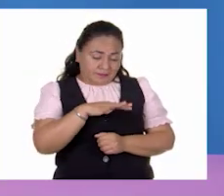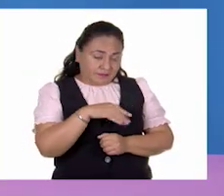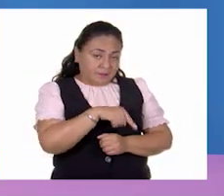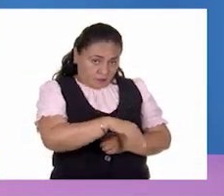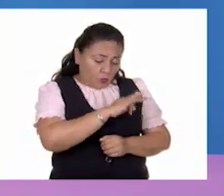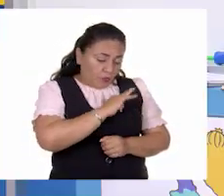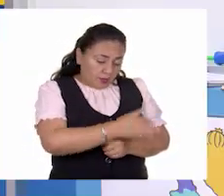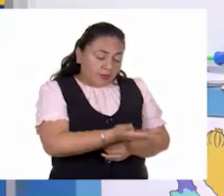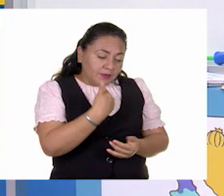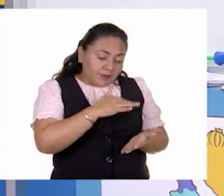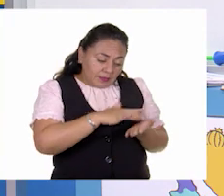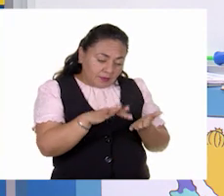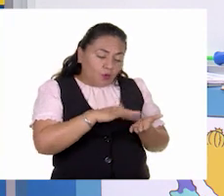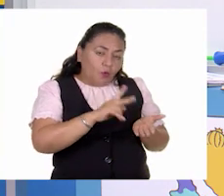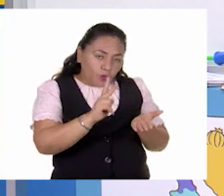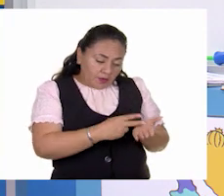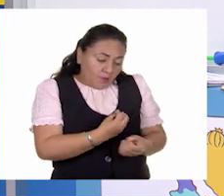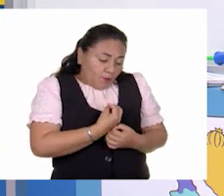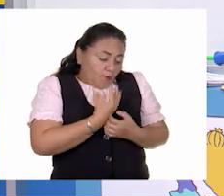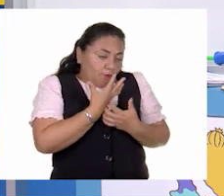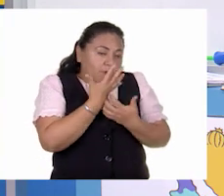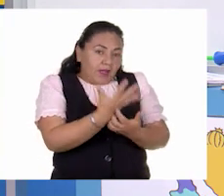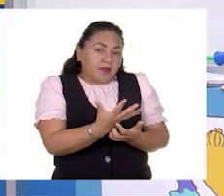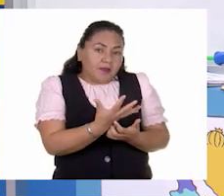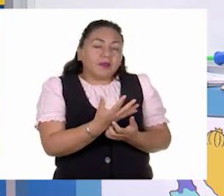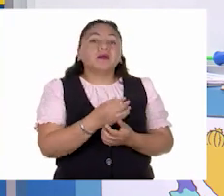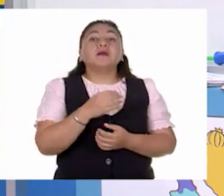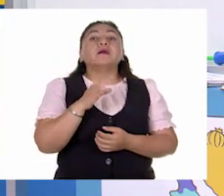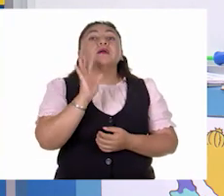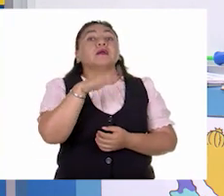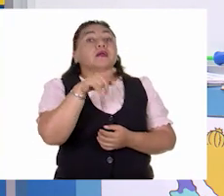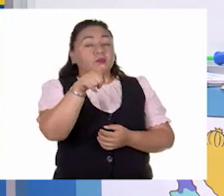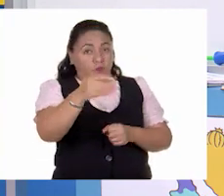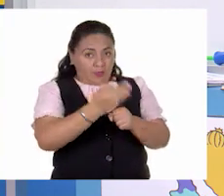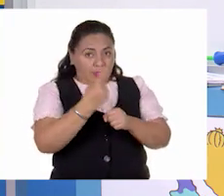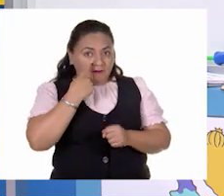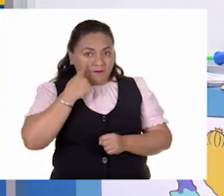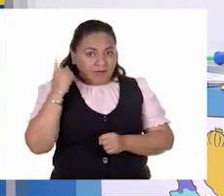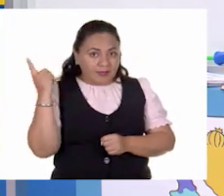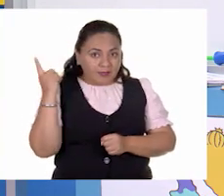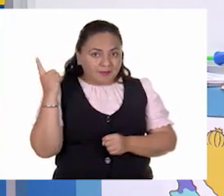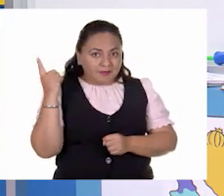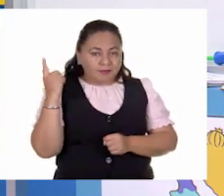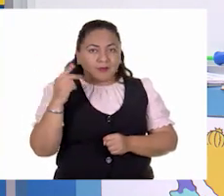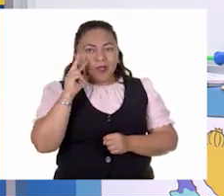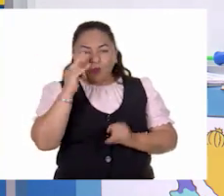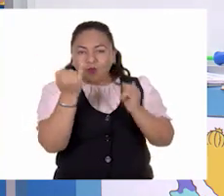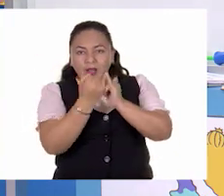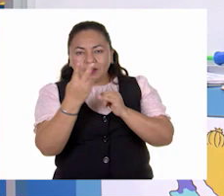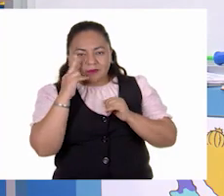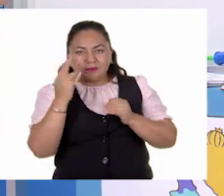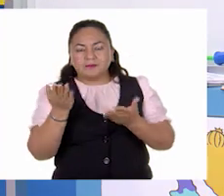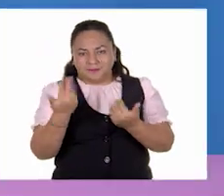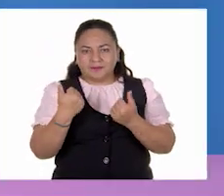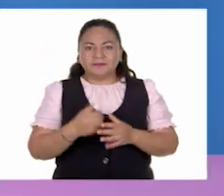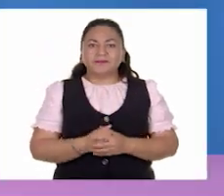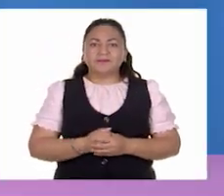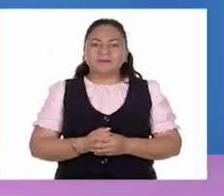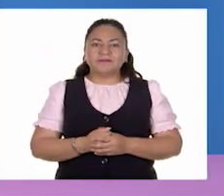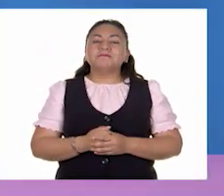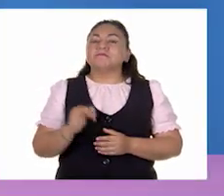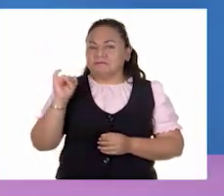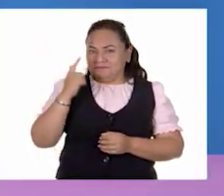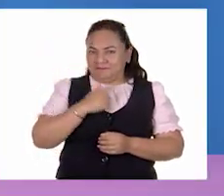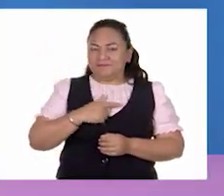puedes leer tu poema nuevamente? Y estudiantes en casa, véanlo ustedes para que también nos vayan siguiendo. Adelante, Ton.